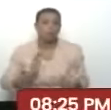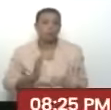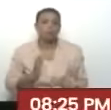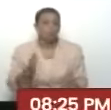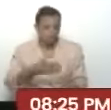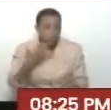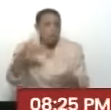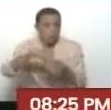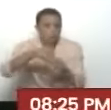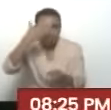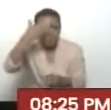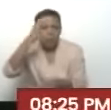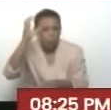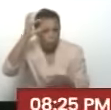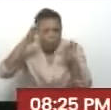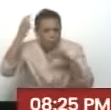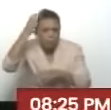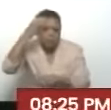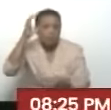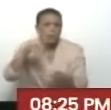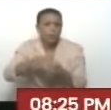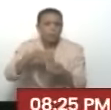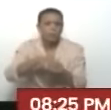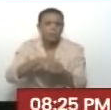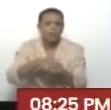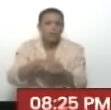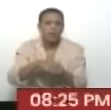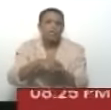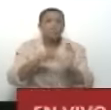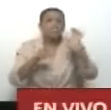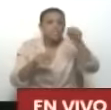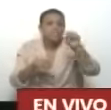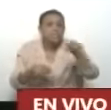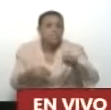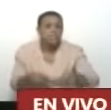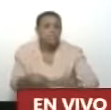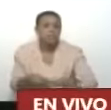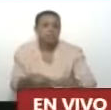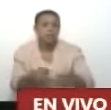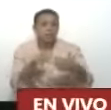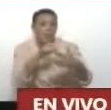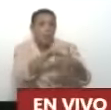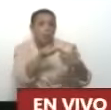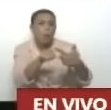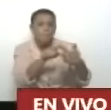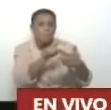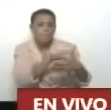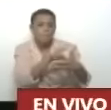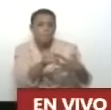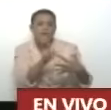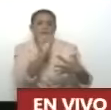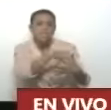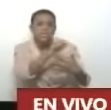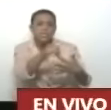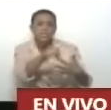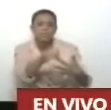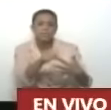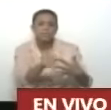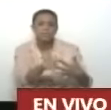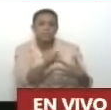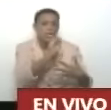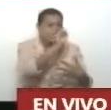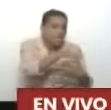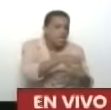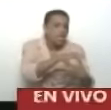que votar, y voy a votar sí, sí, las dos primeras preguntas. Creo que fue lo que sí, dijo. Y no, no, y no. La pregunta